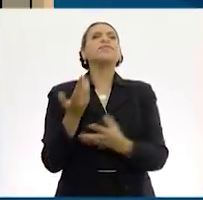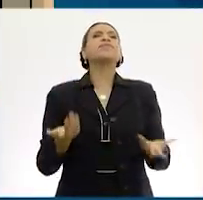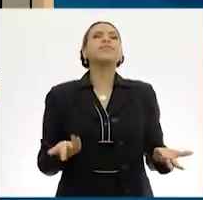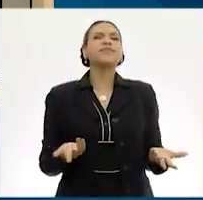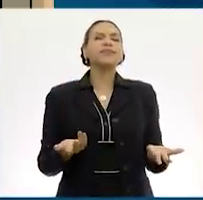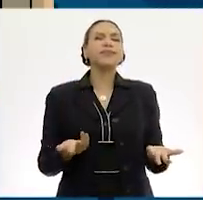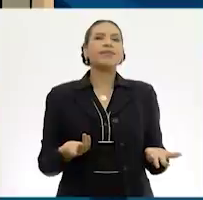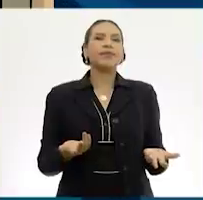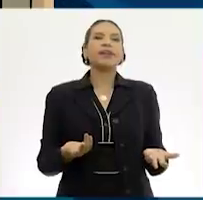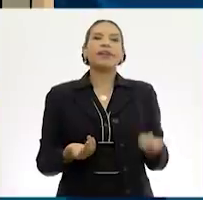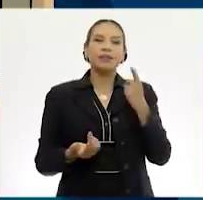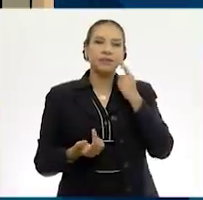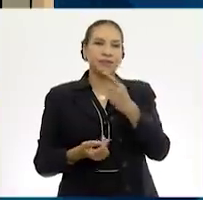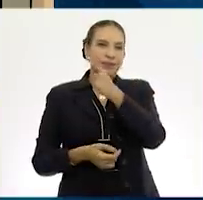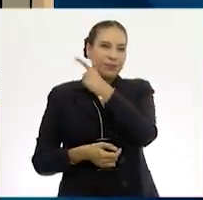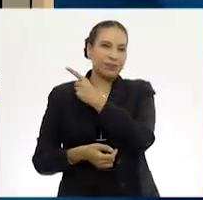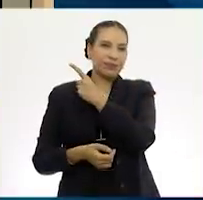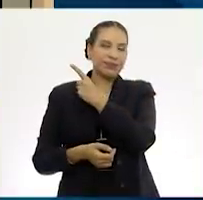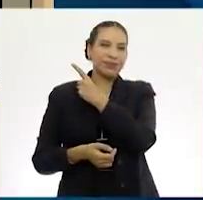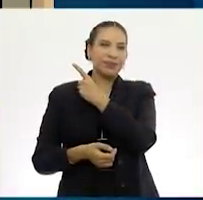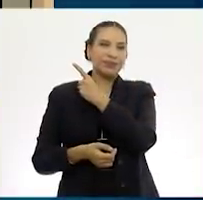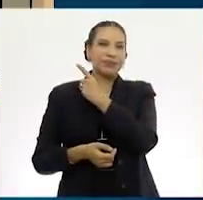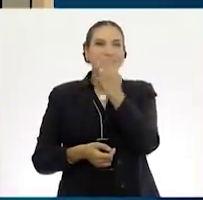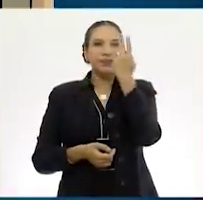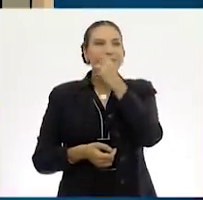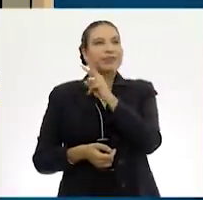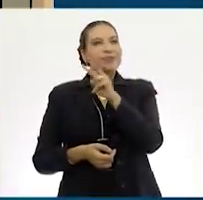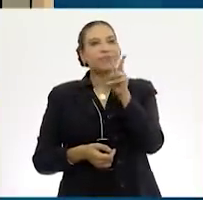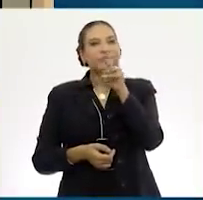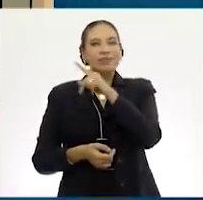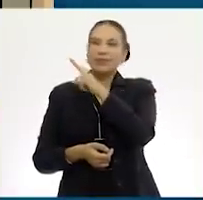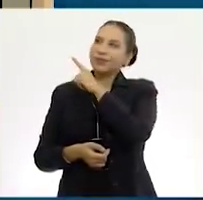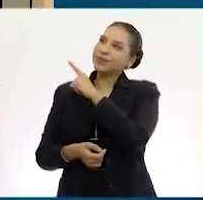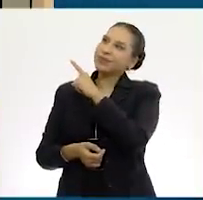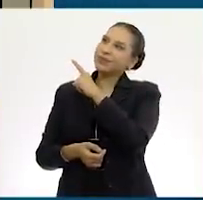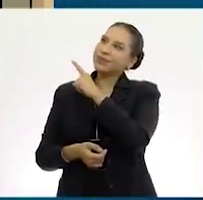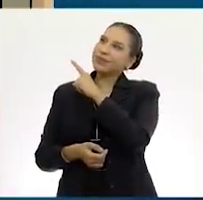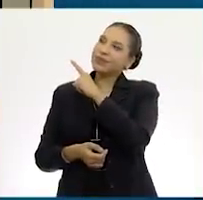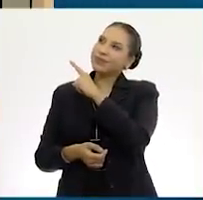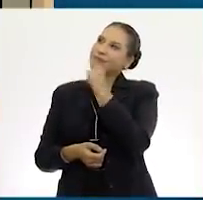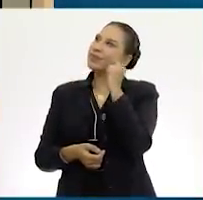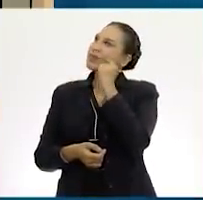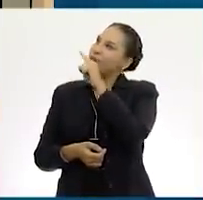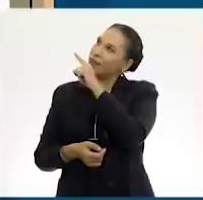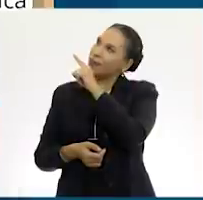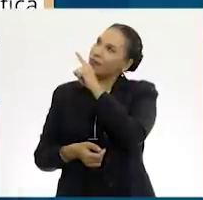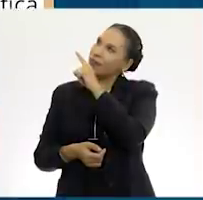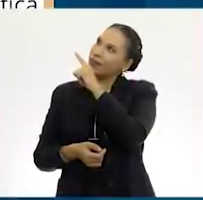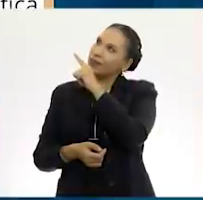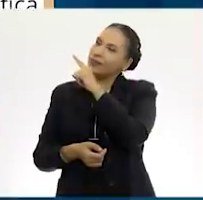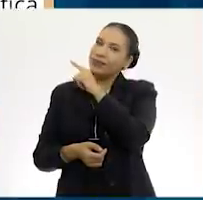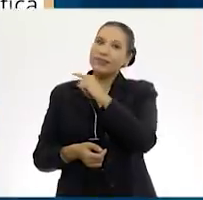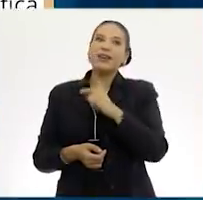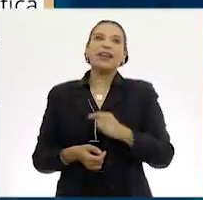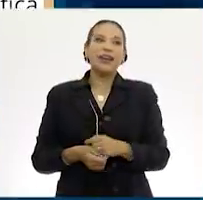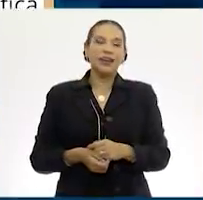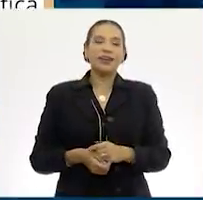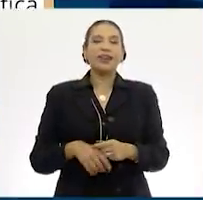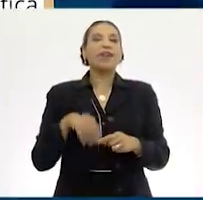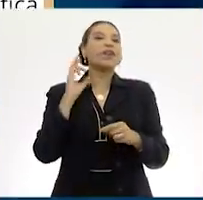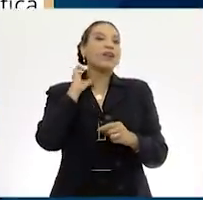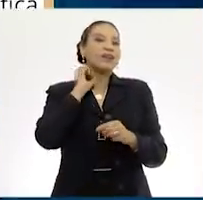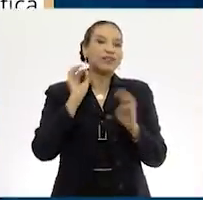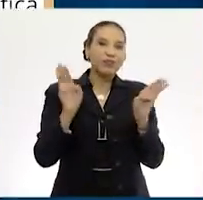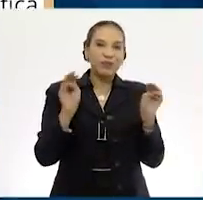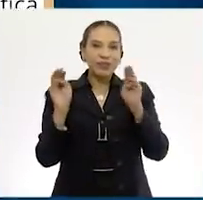está ahí. Vamos a revisarlo. Sí. Veamos. Los